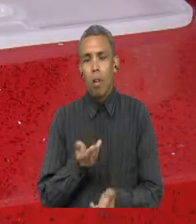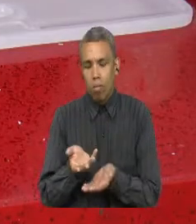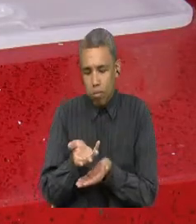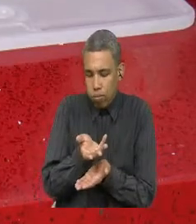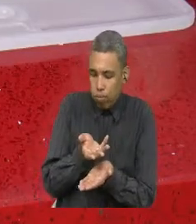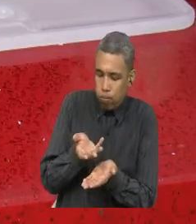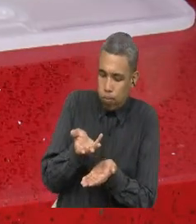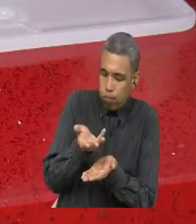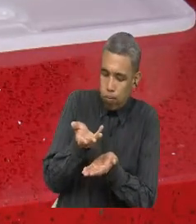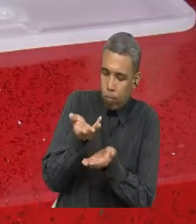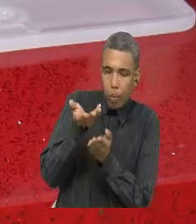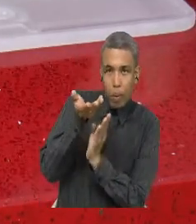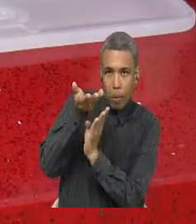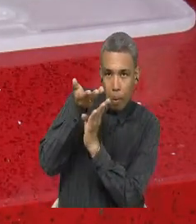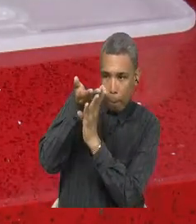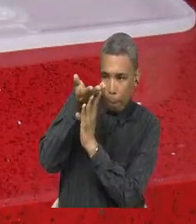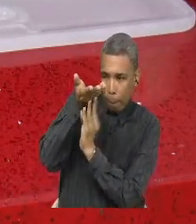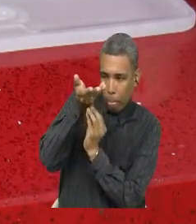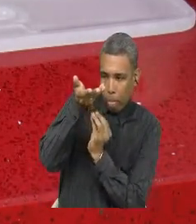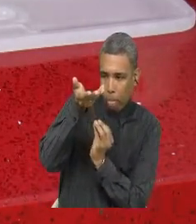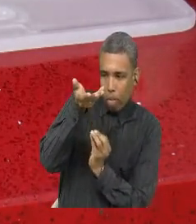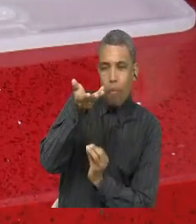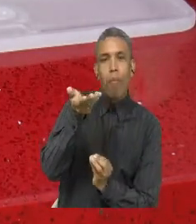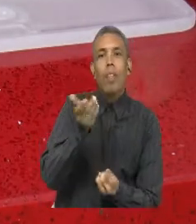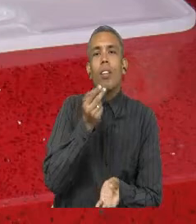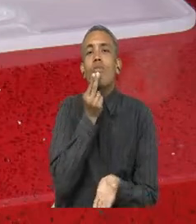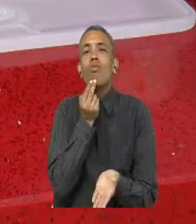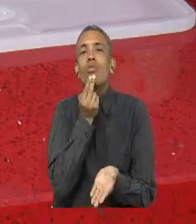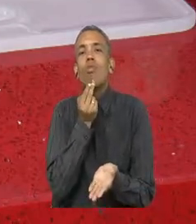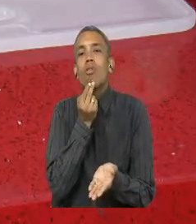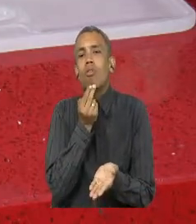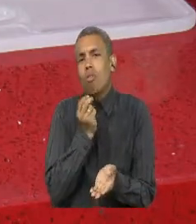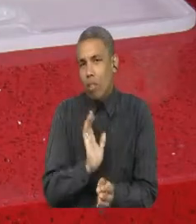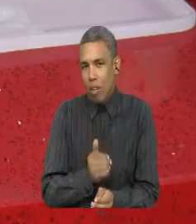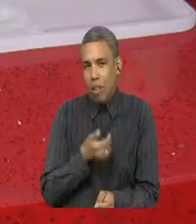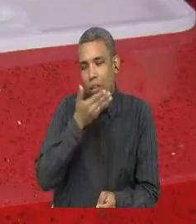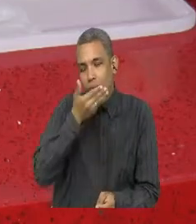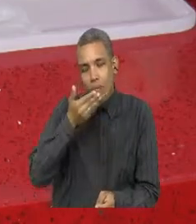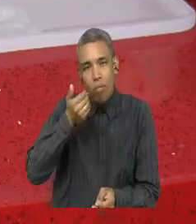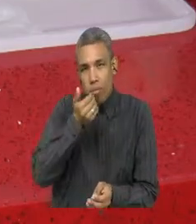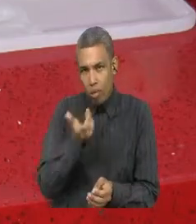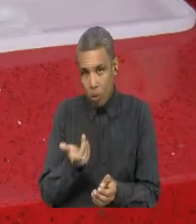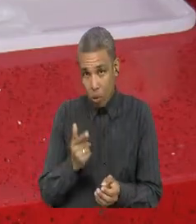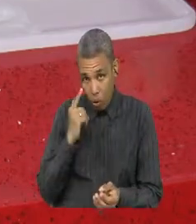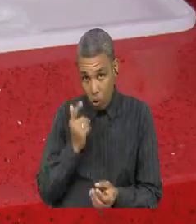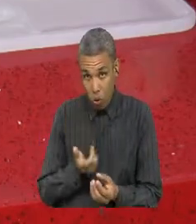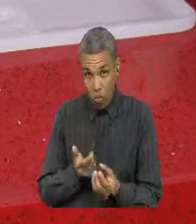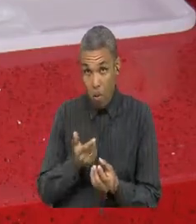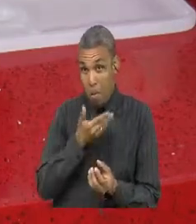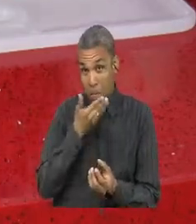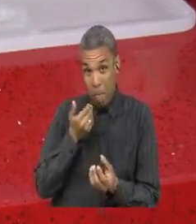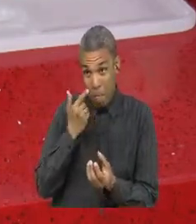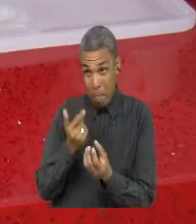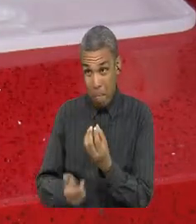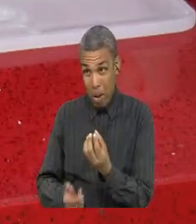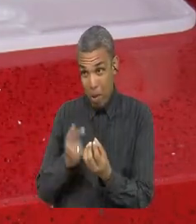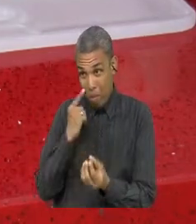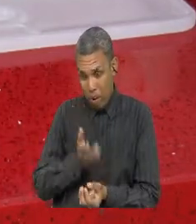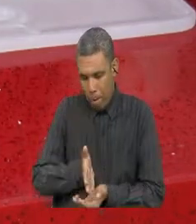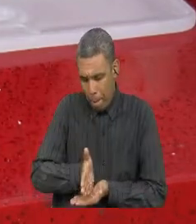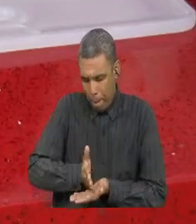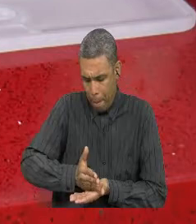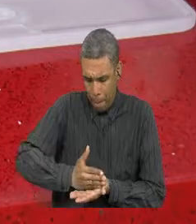Ajá. En este caso lo vamos a hacer a base de mango. Acá cortamos el mango en cuadros. Ok, esos cuadros los veo